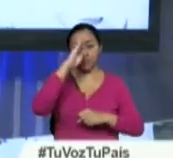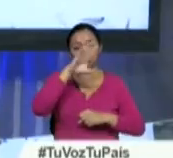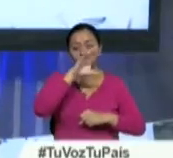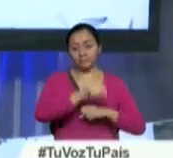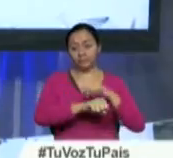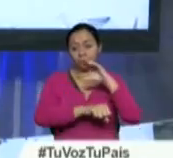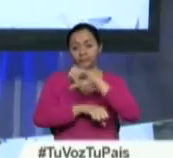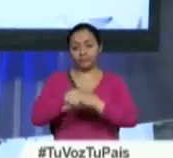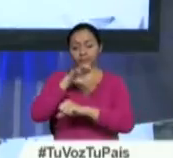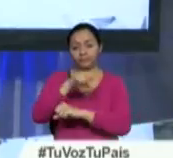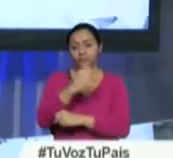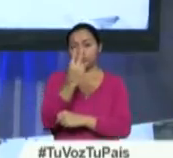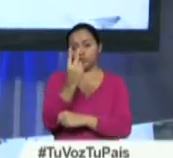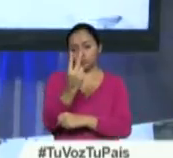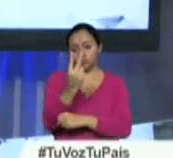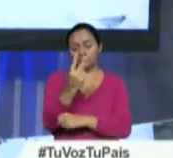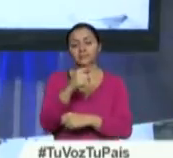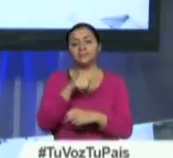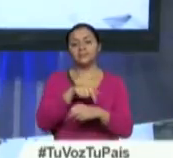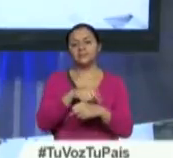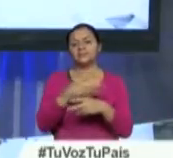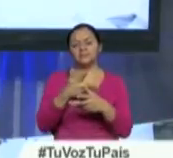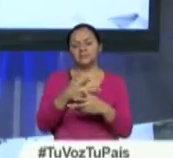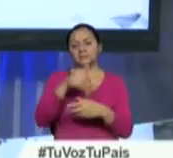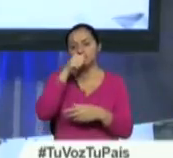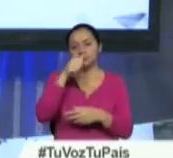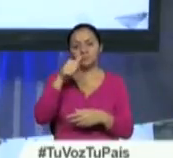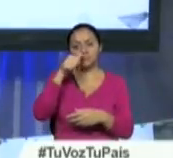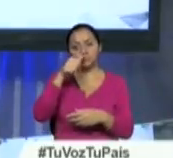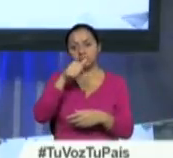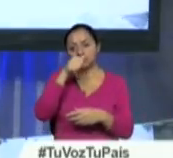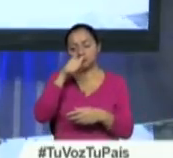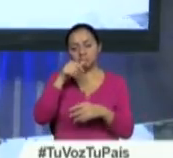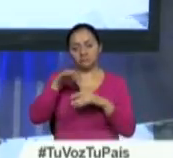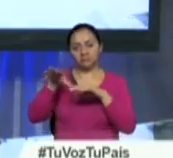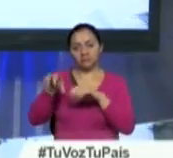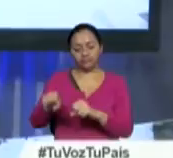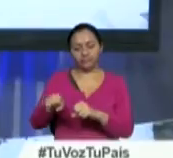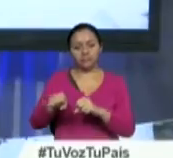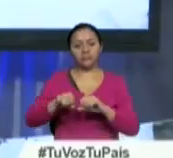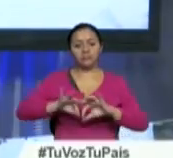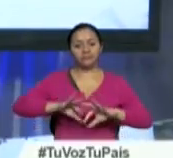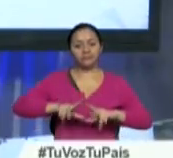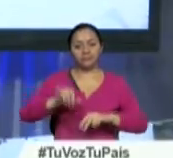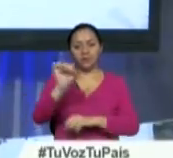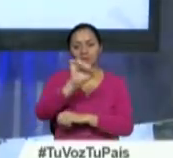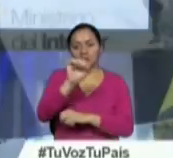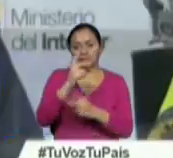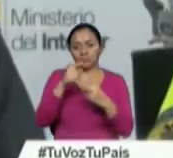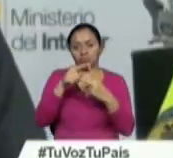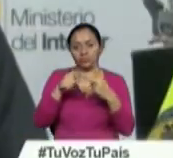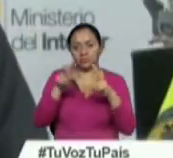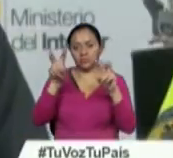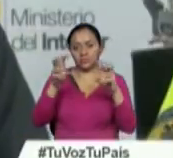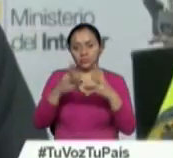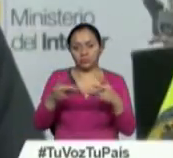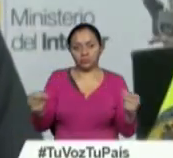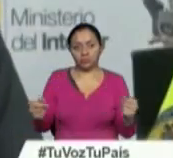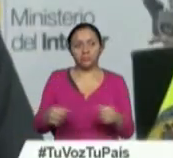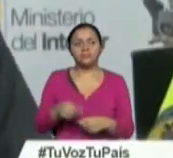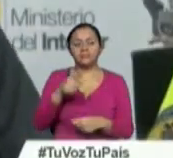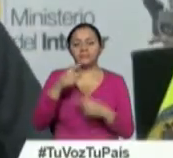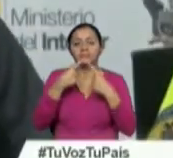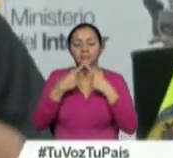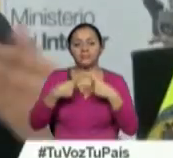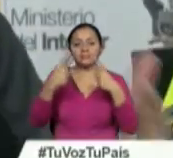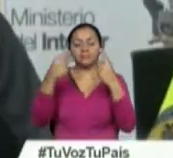la Policía Nacional, cerraron ruta del narcotráfico y detuvieron robo extorsivo de vehículos. En rueda de prensa, Diego